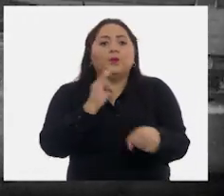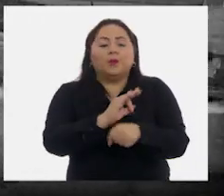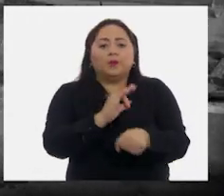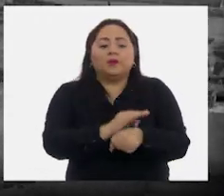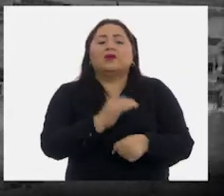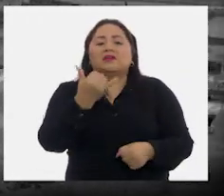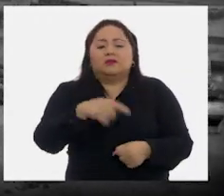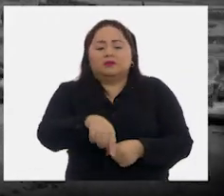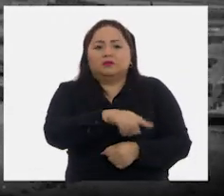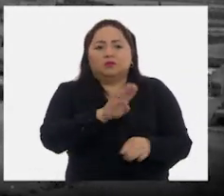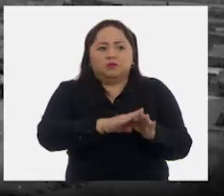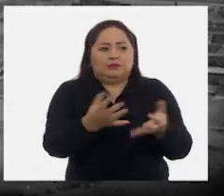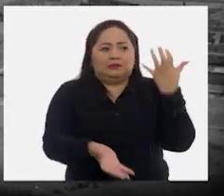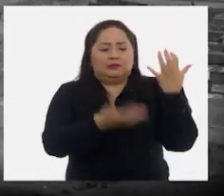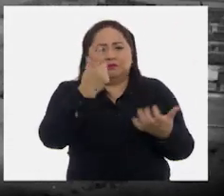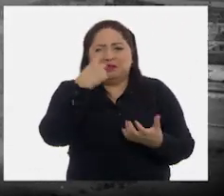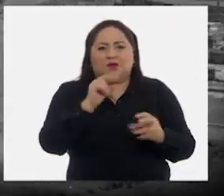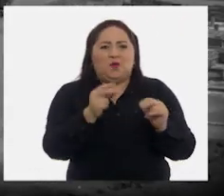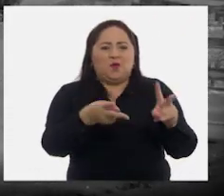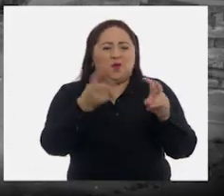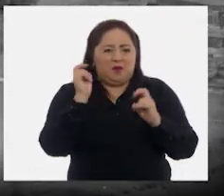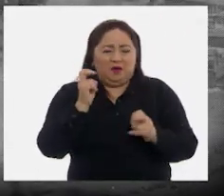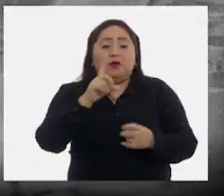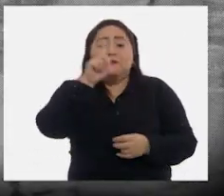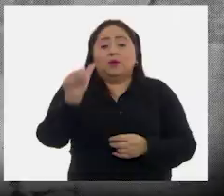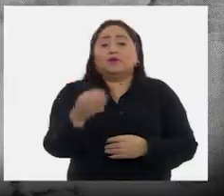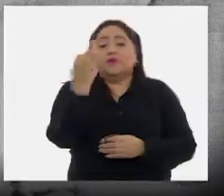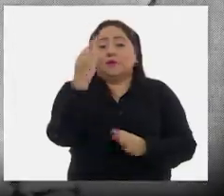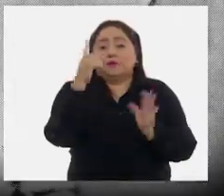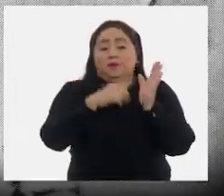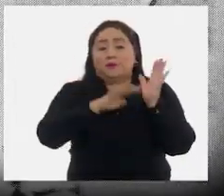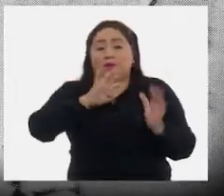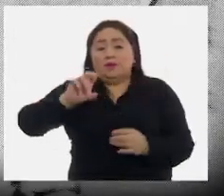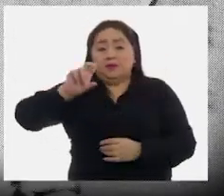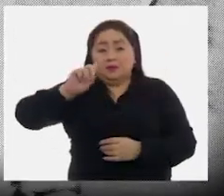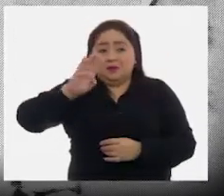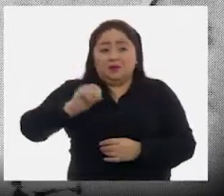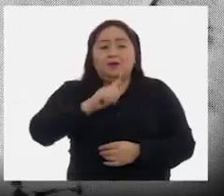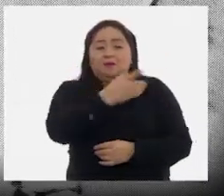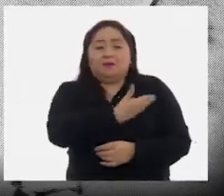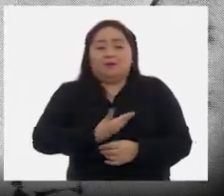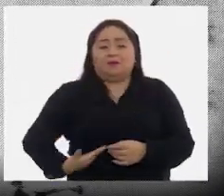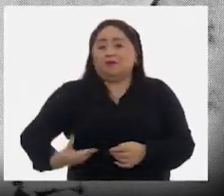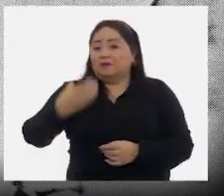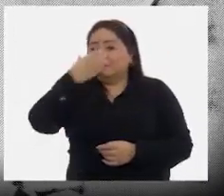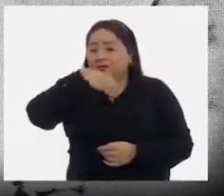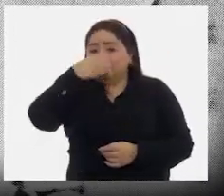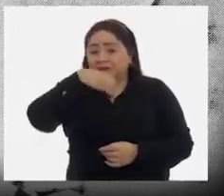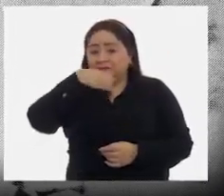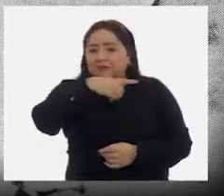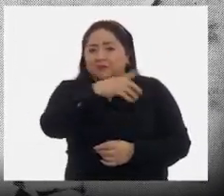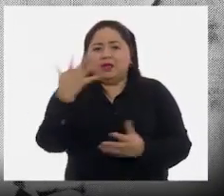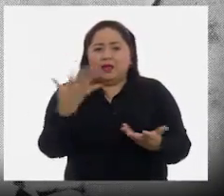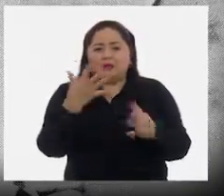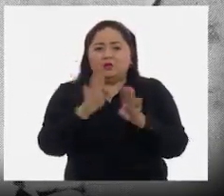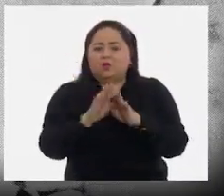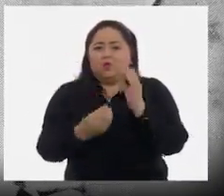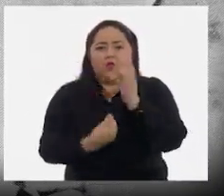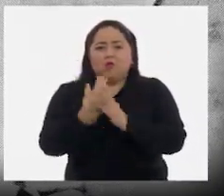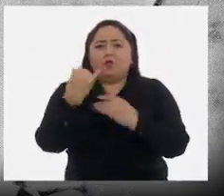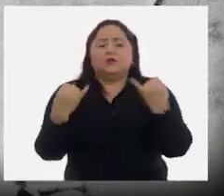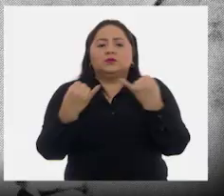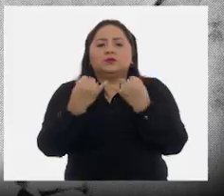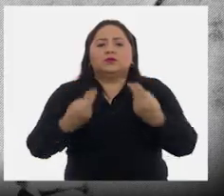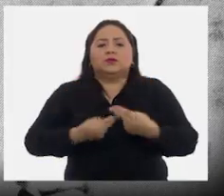fueron objeto del saqueo. Fue así que en febrero de 1939, el presidente Lázaro Cárdenas creó por decreto el